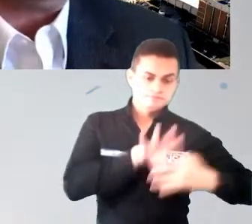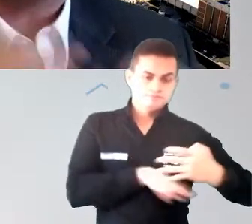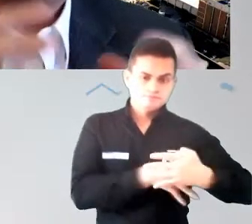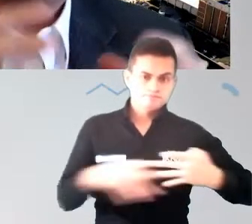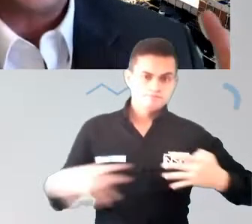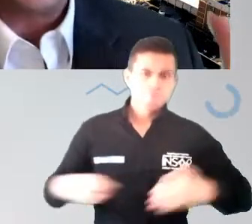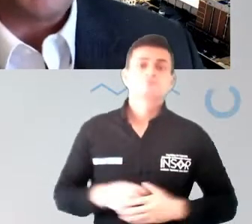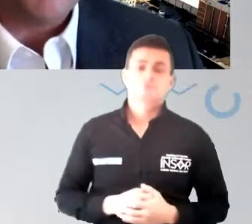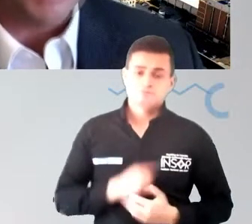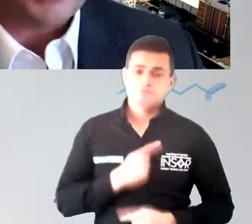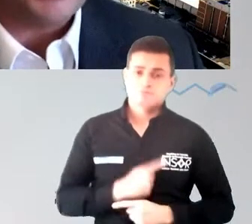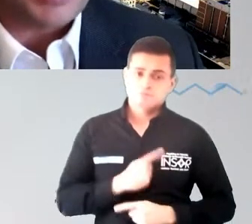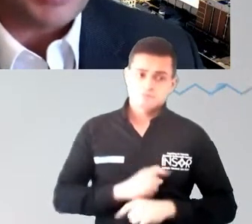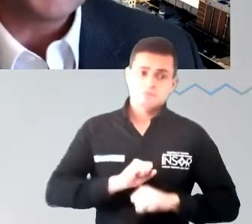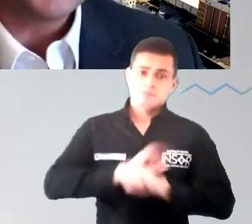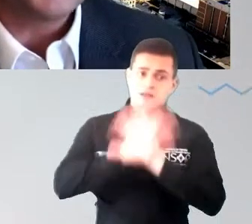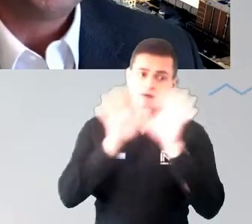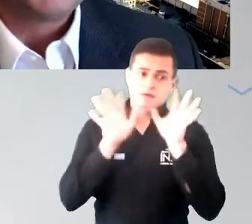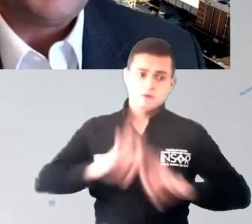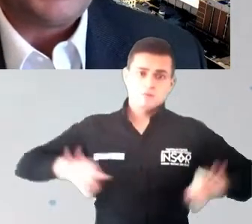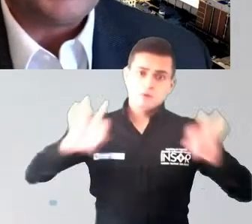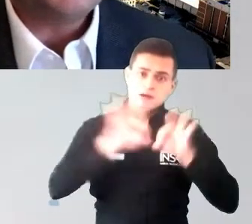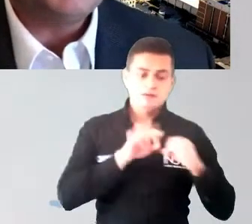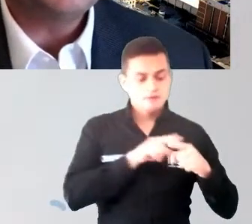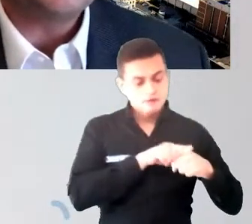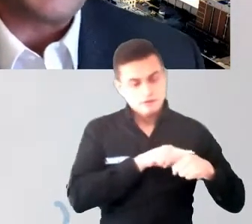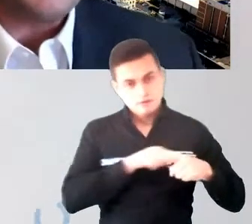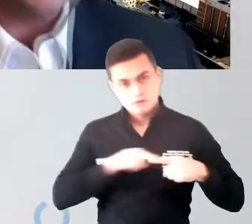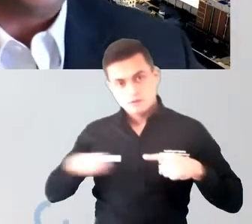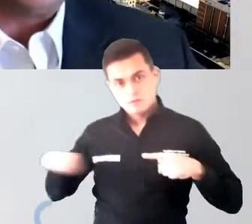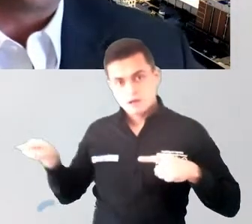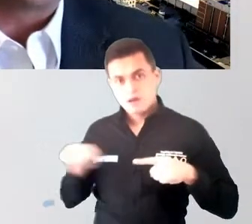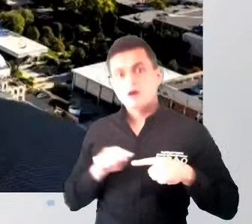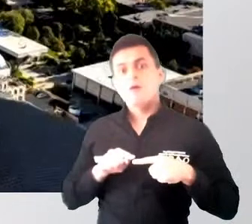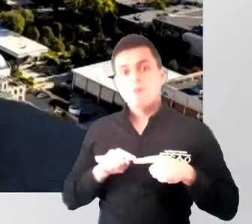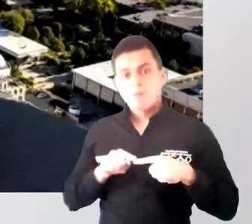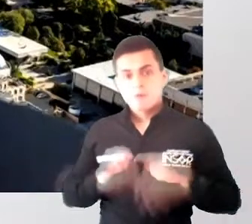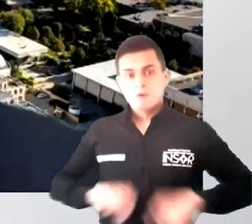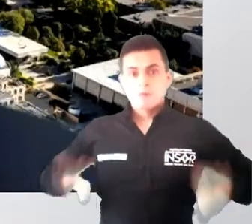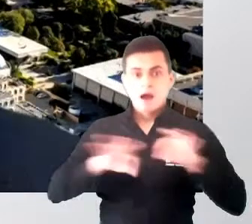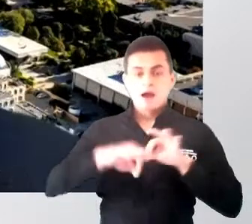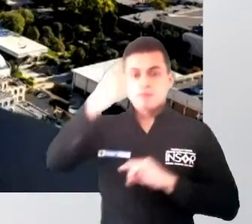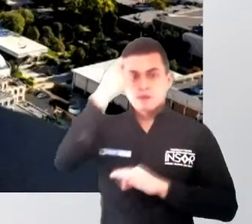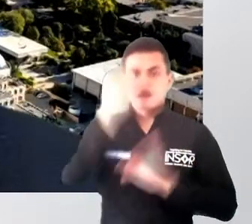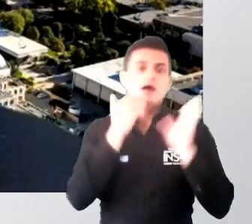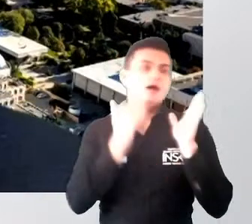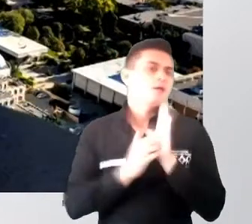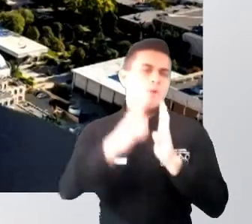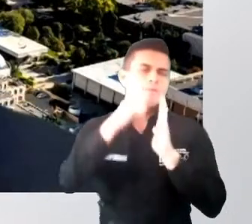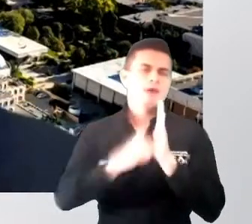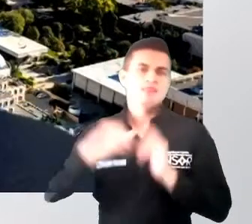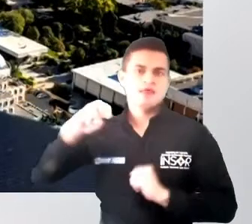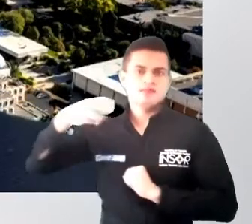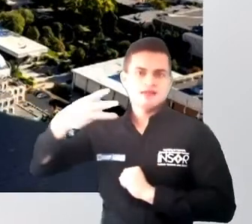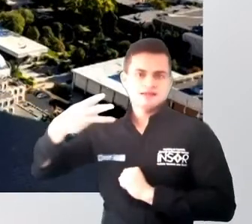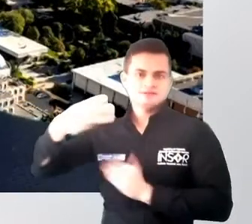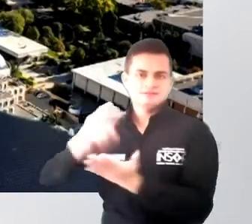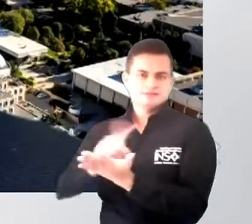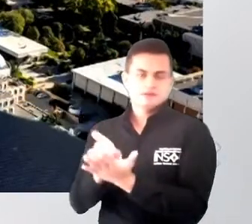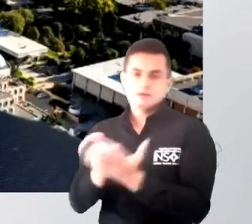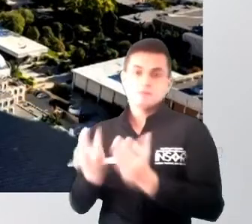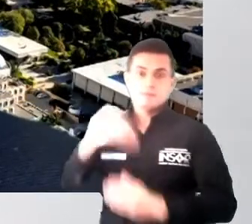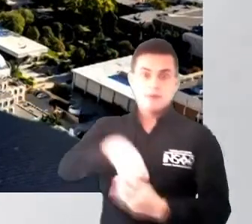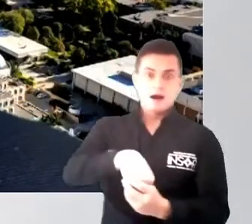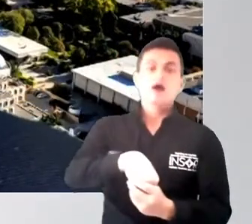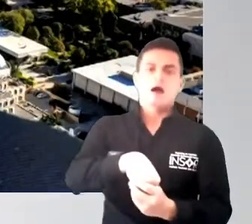por semana que crea esa clase de 3 créditos. Y creo que eso era muy importante en el pasado. En el